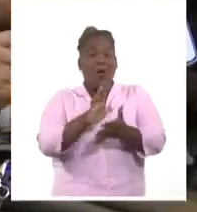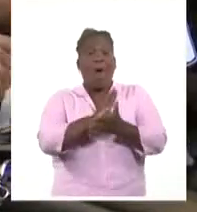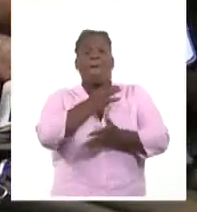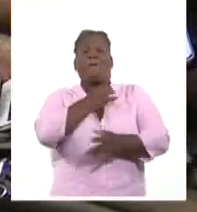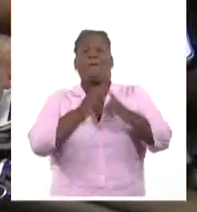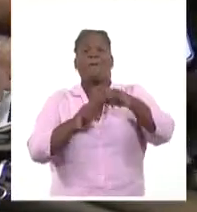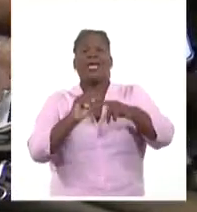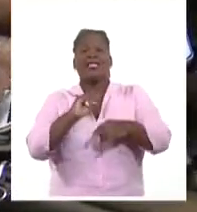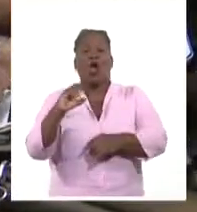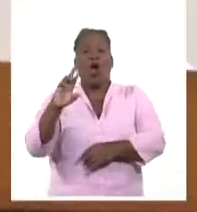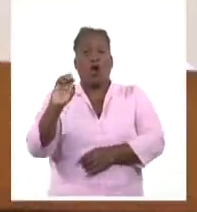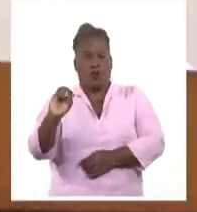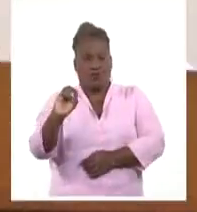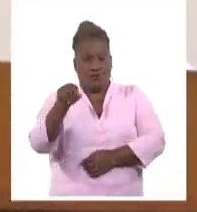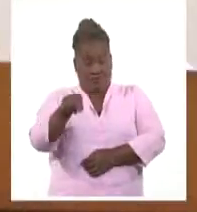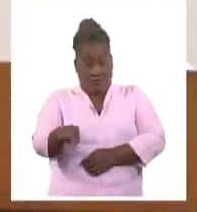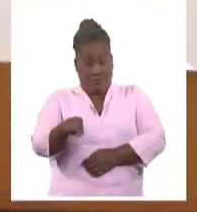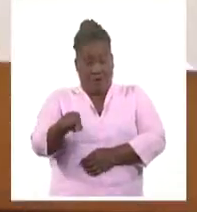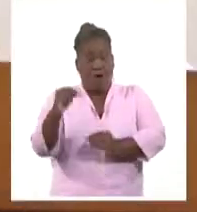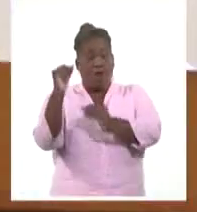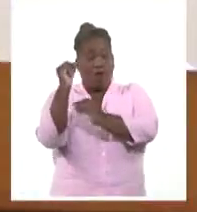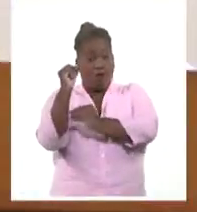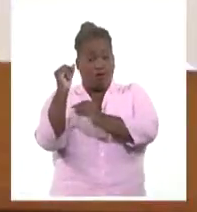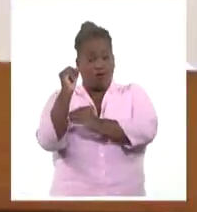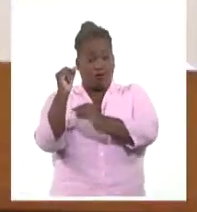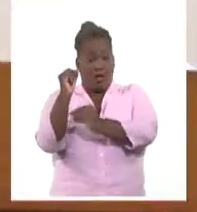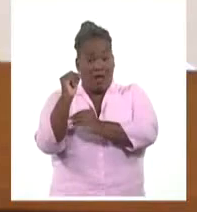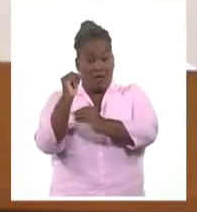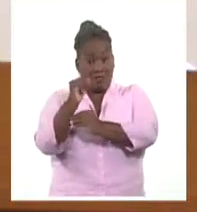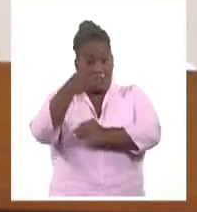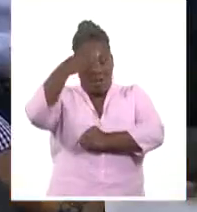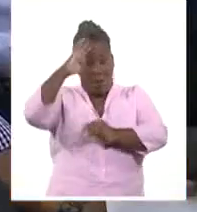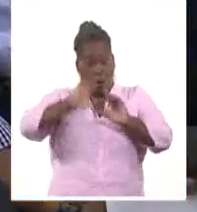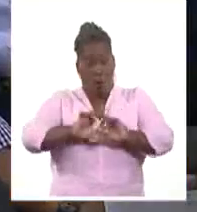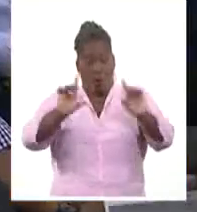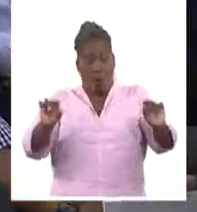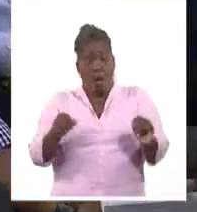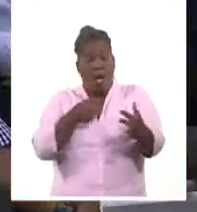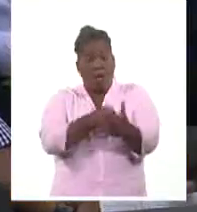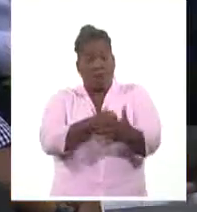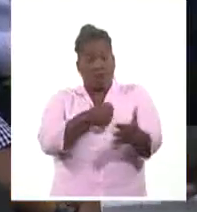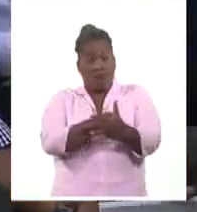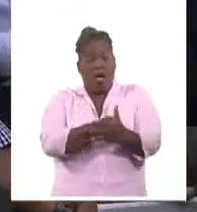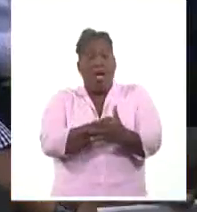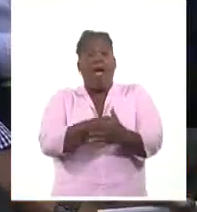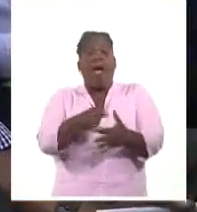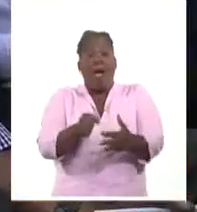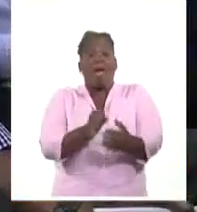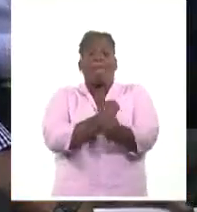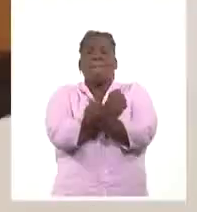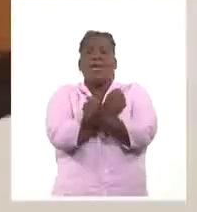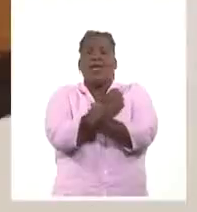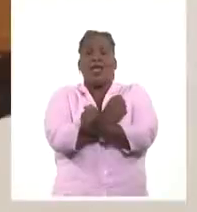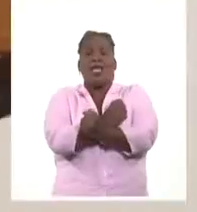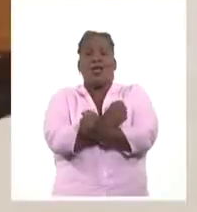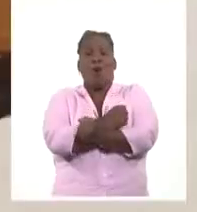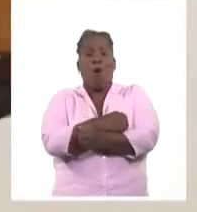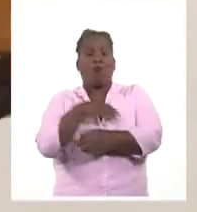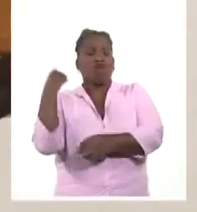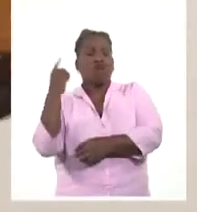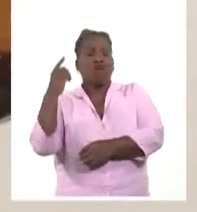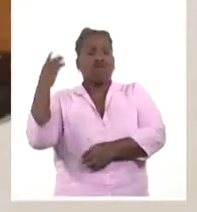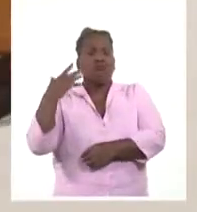encaminadas todas a fortalecer las capacidades del país para enfrentar peligros de desastres de origen